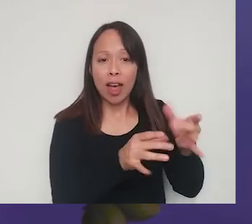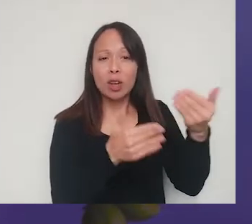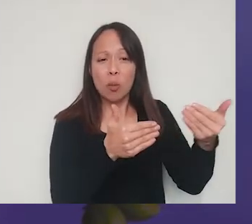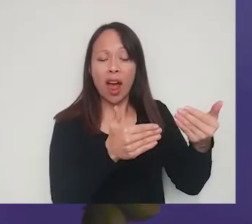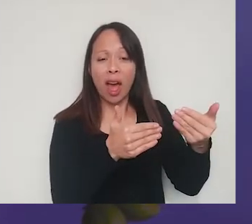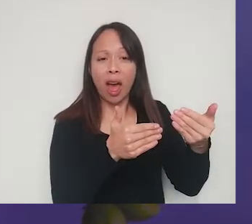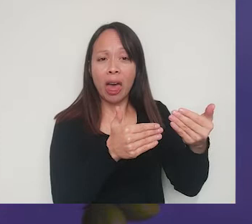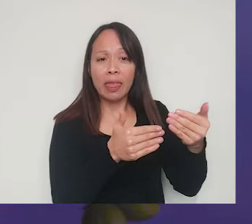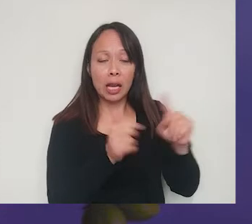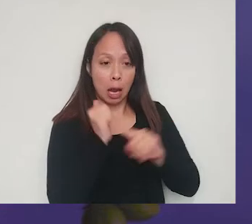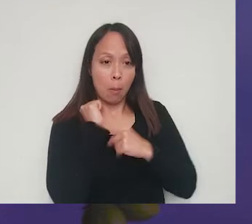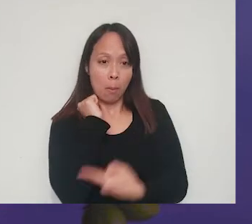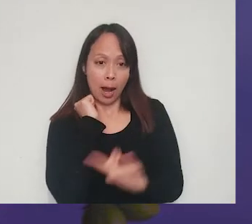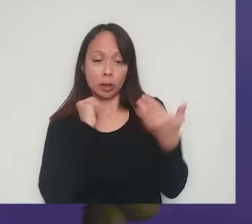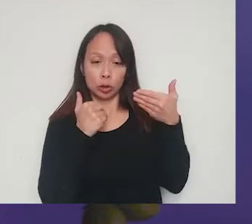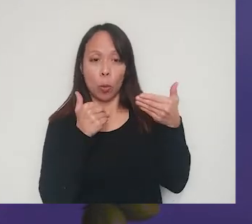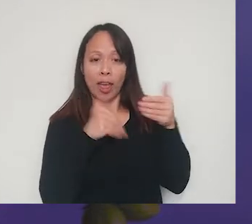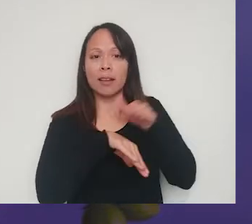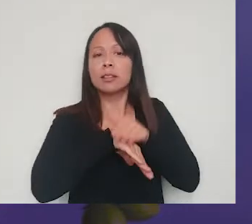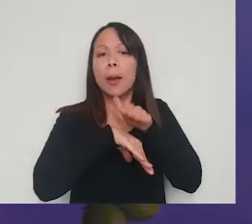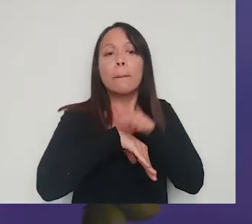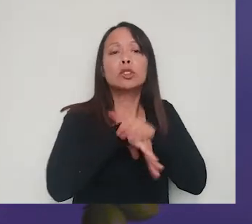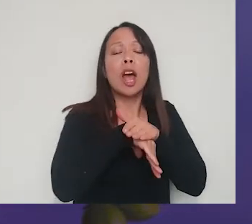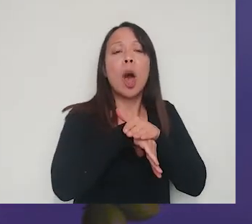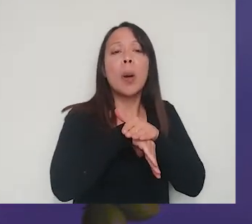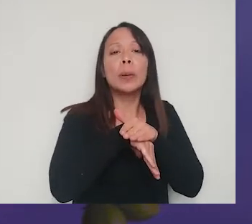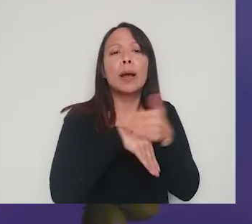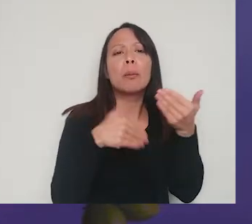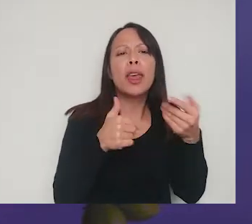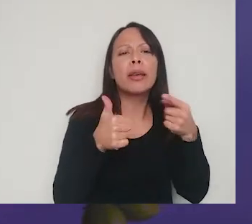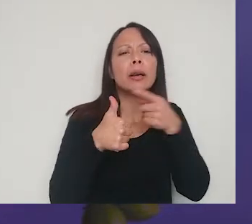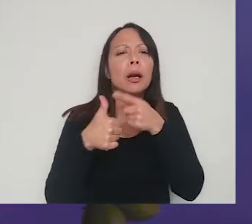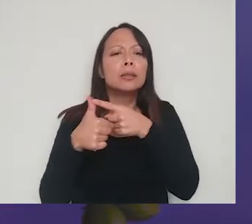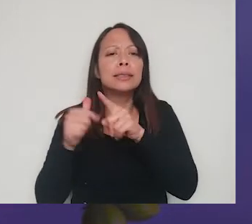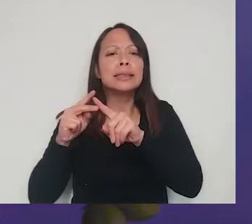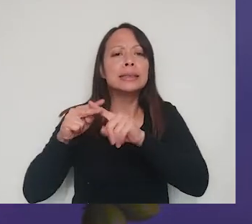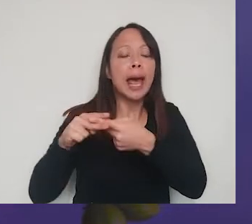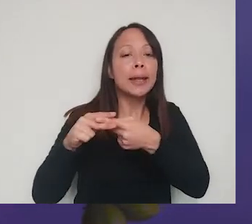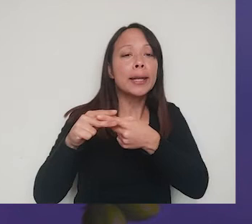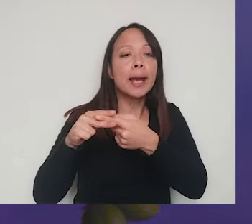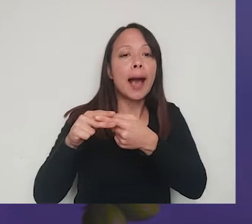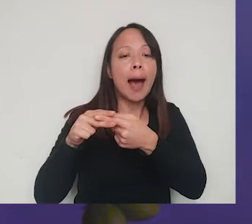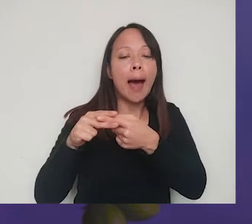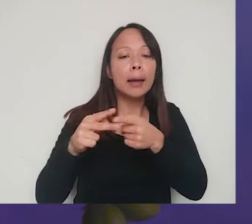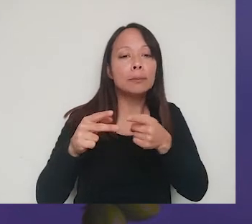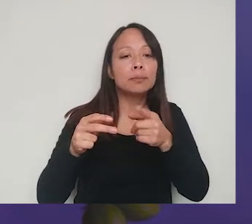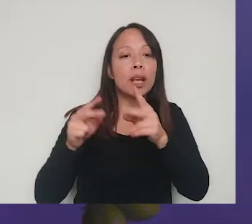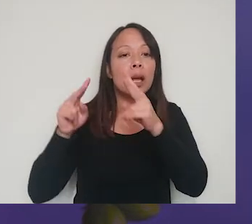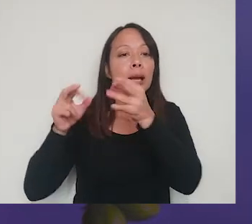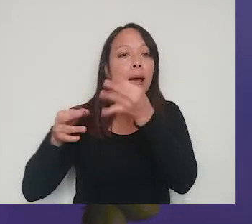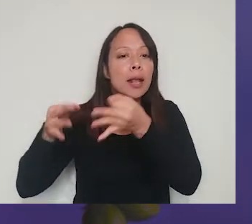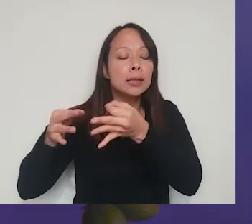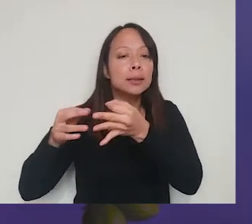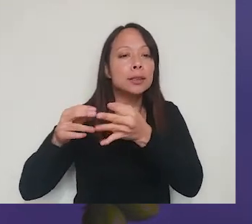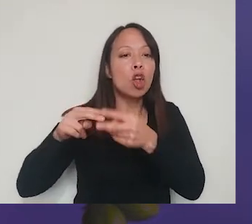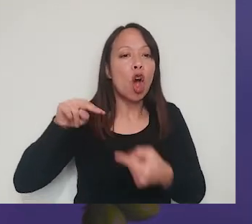la procreación. Lo puede ejercer de manera responsable recurriendo a las técnicas preventivas, como son o los estudios